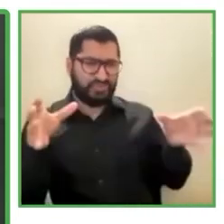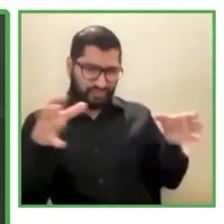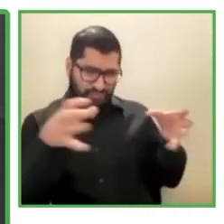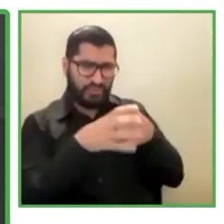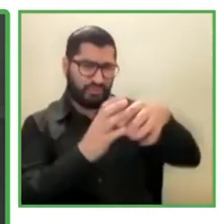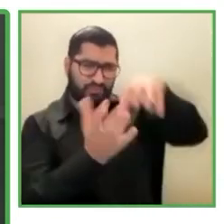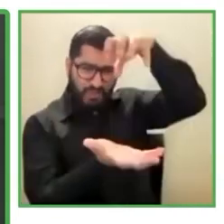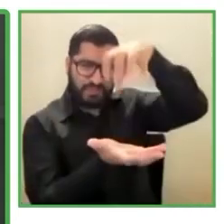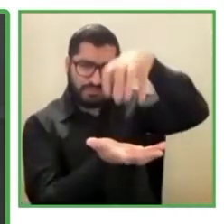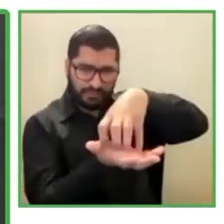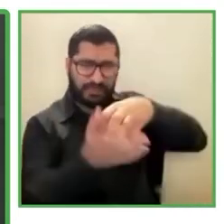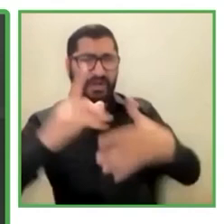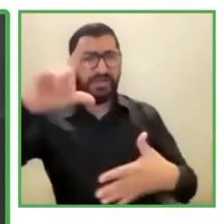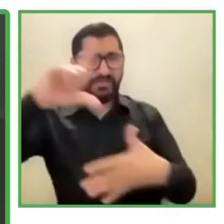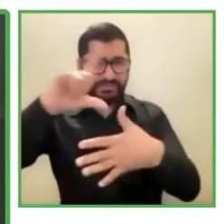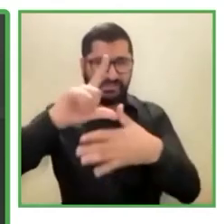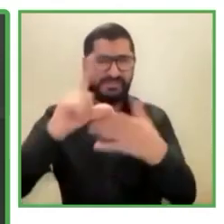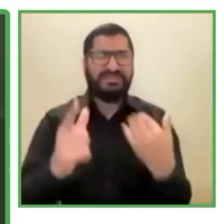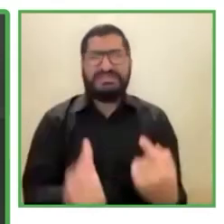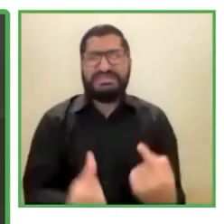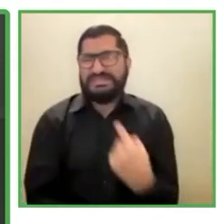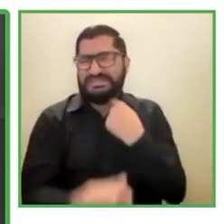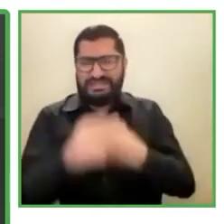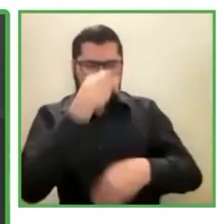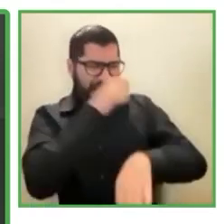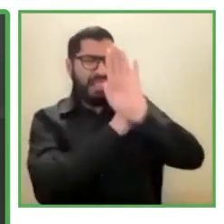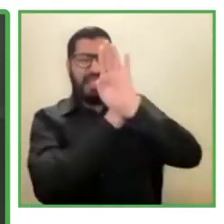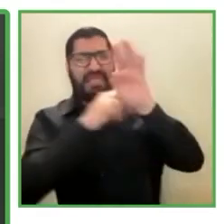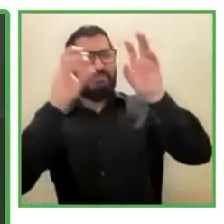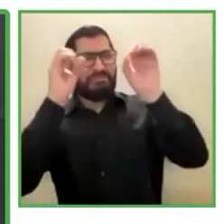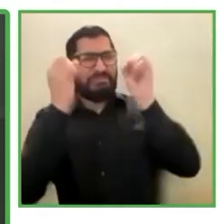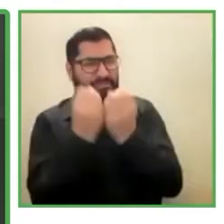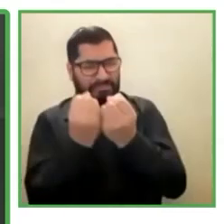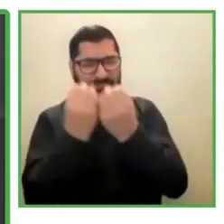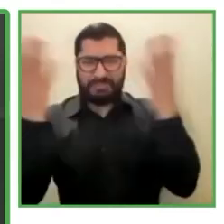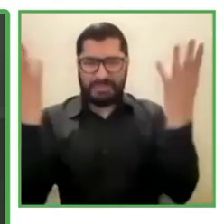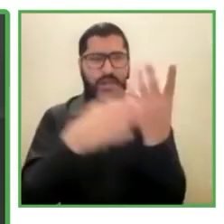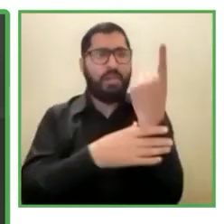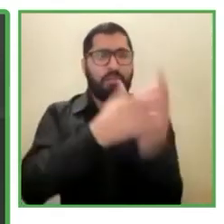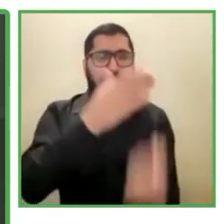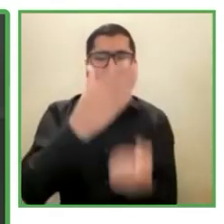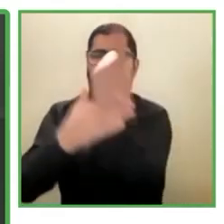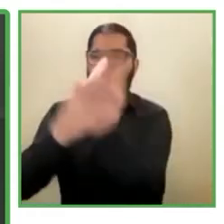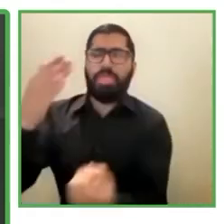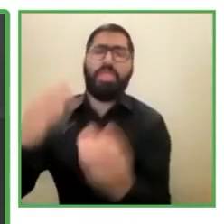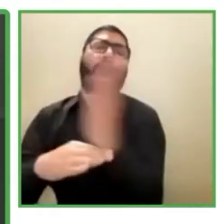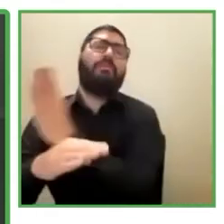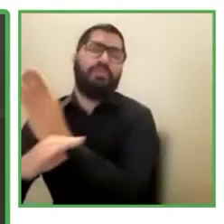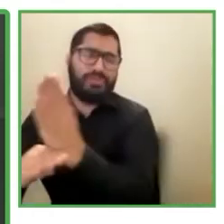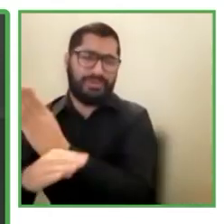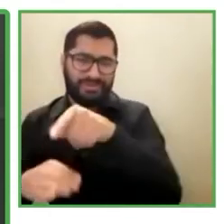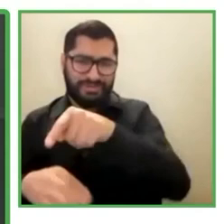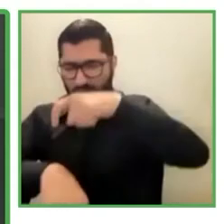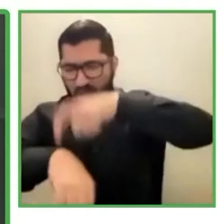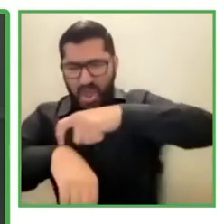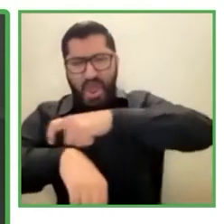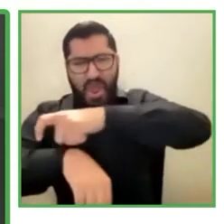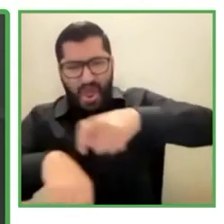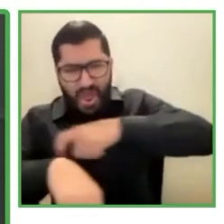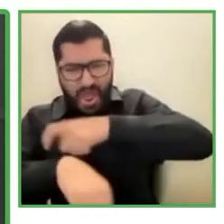empresas, en la destrucción de empleos, en la caída de las horas trabajadas. En 2020, América Latina